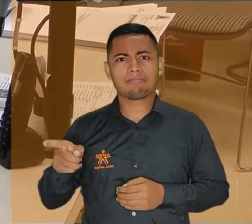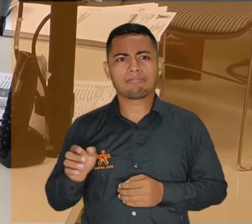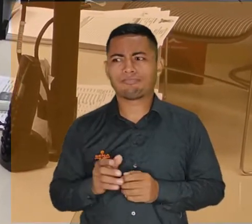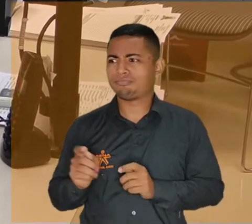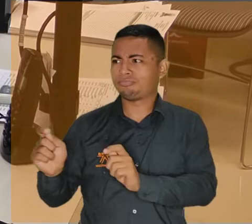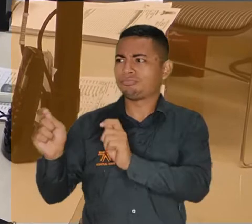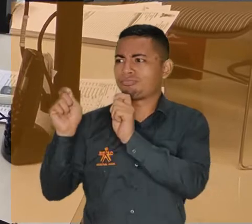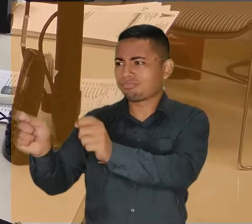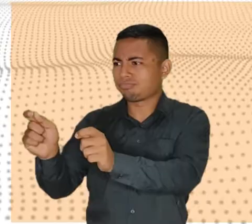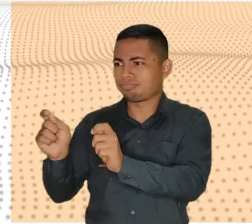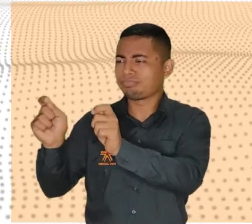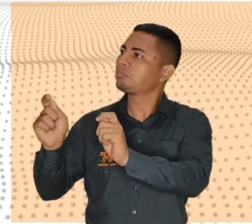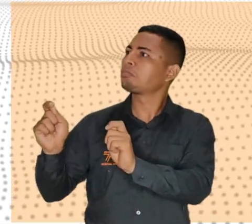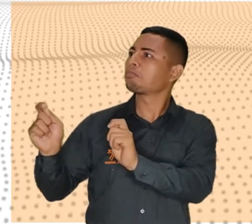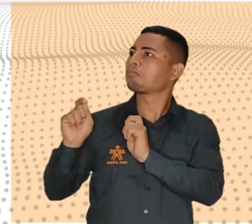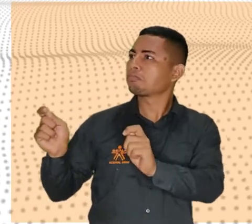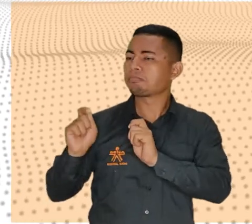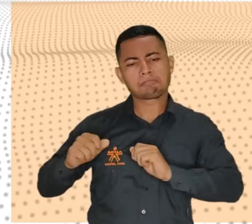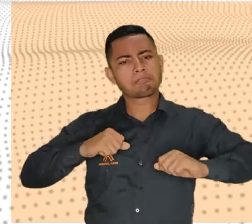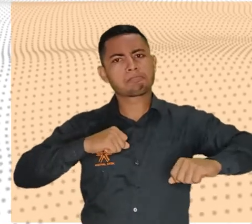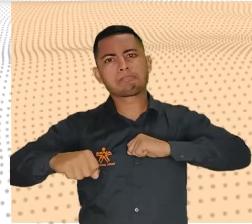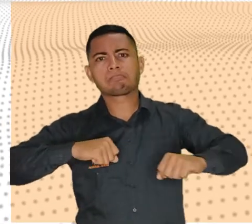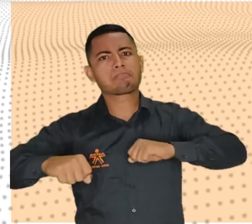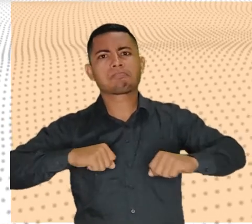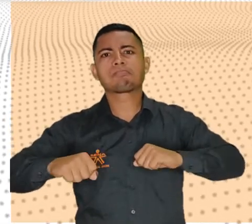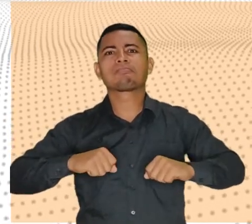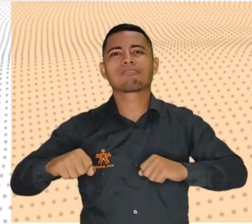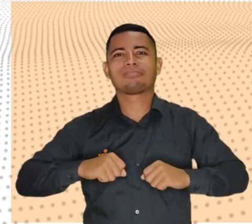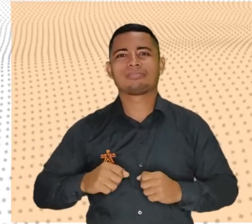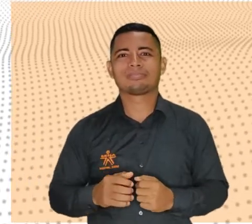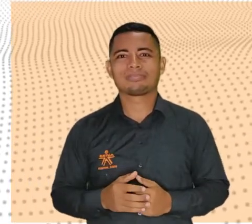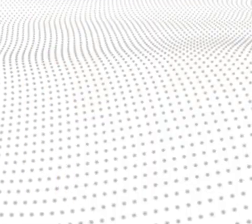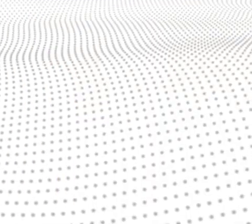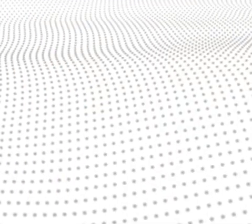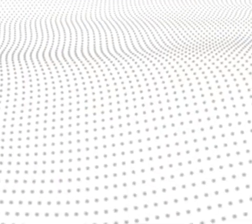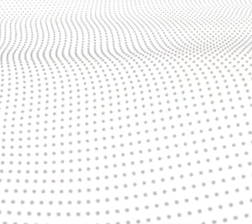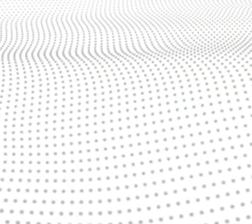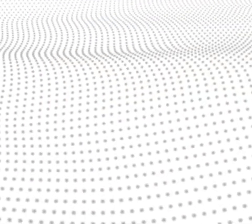discapacidad, ha sido una persona proactiva en cada una de las funciones que le hemos suministrado.